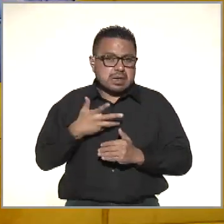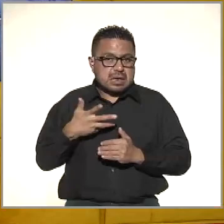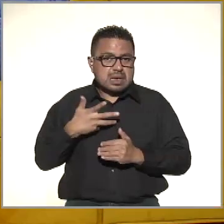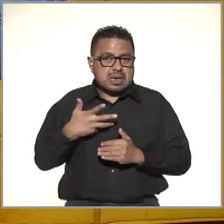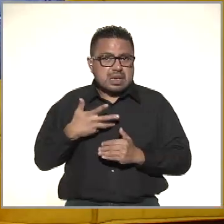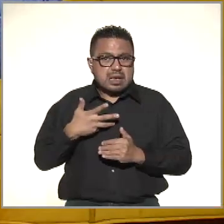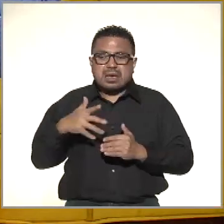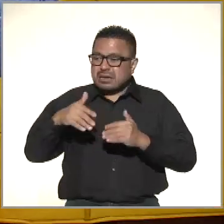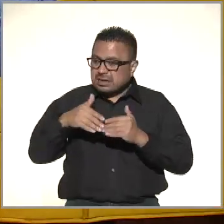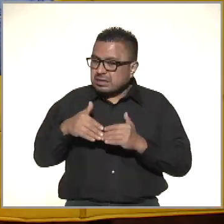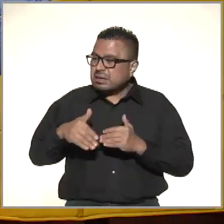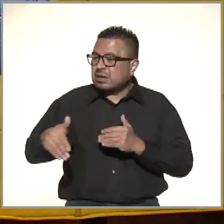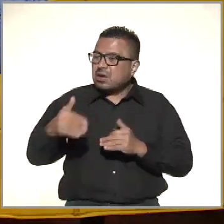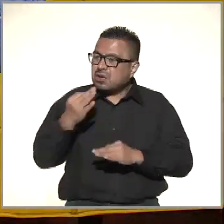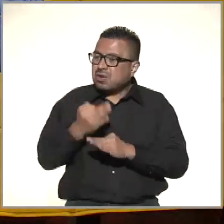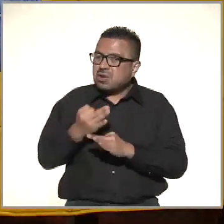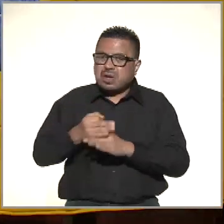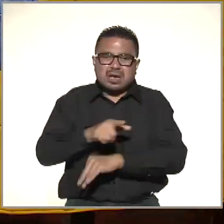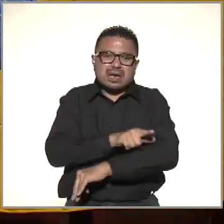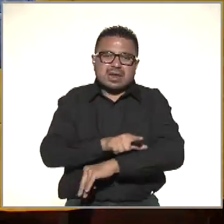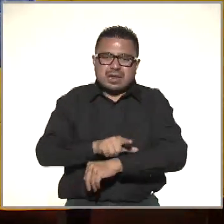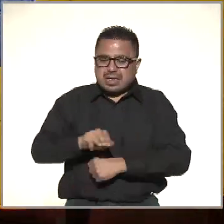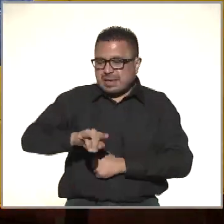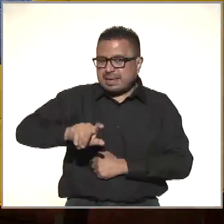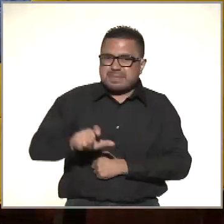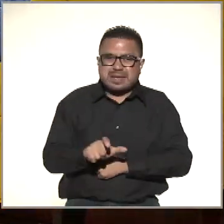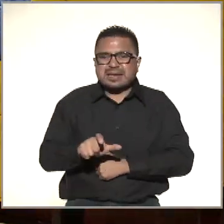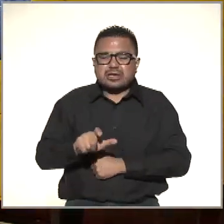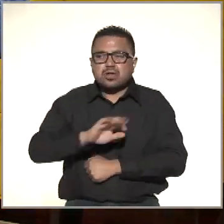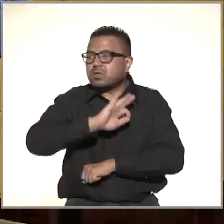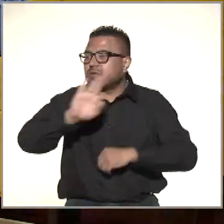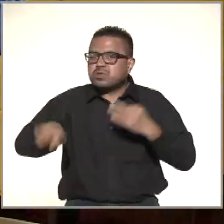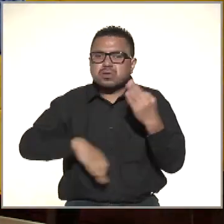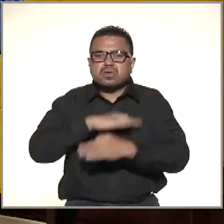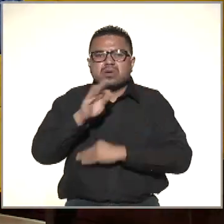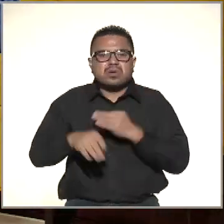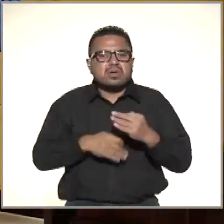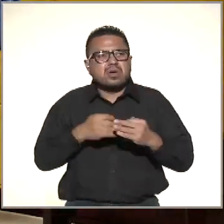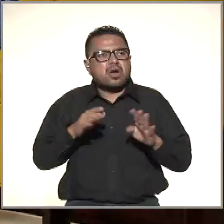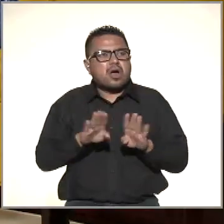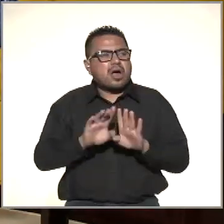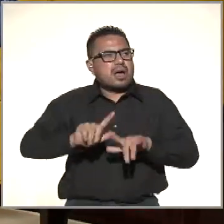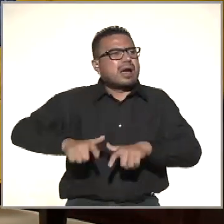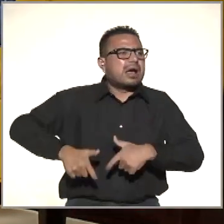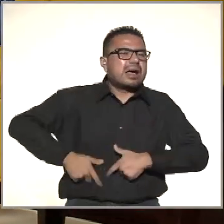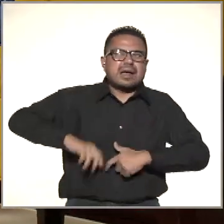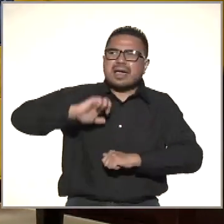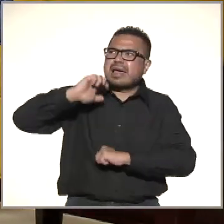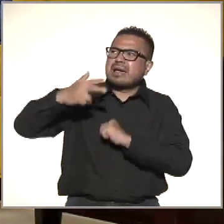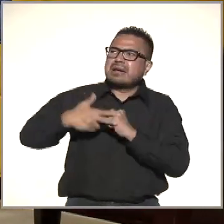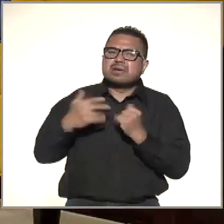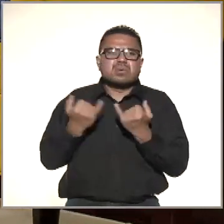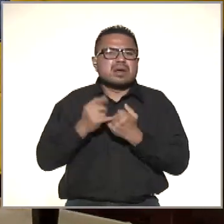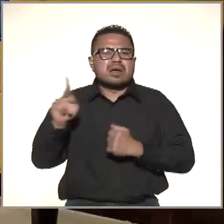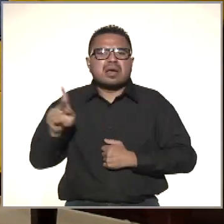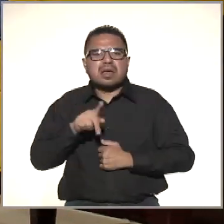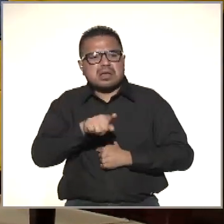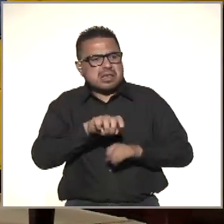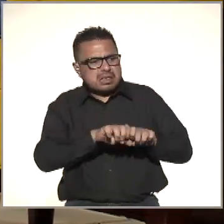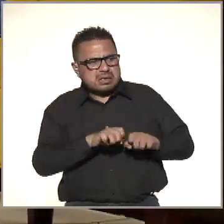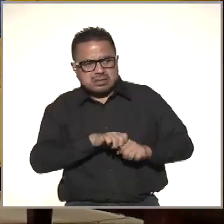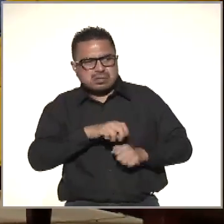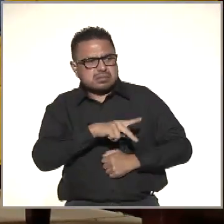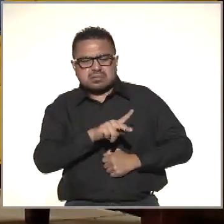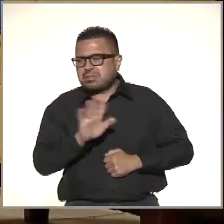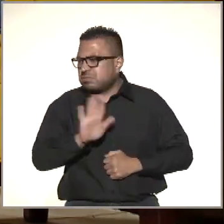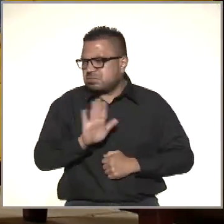la temporada, ¿no? La Liga MX, todos estamos como, ¿no? La Champions, y todos estamos con que no me hables de tu equipo, porque mi